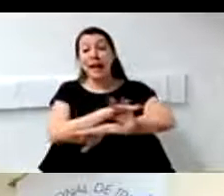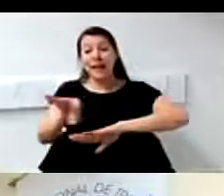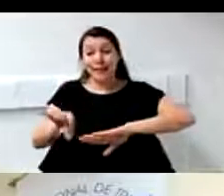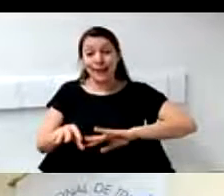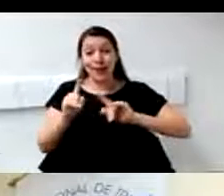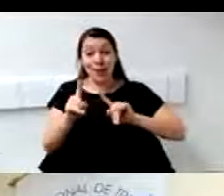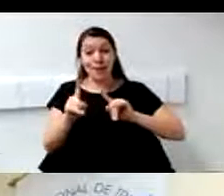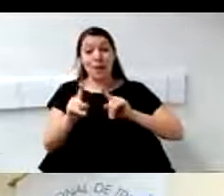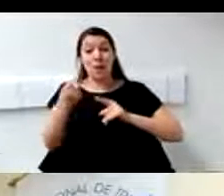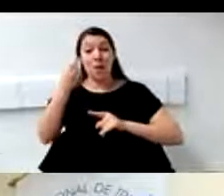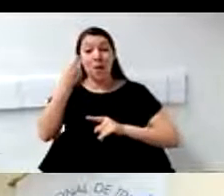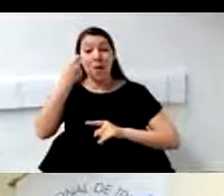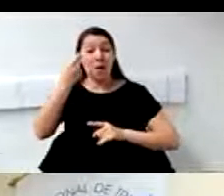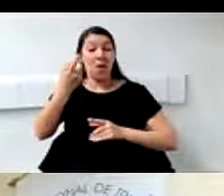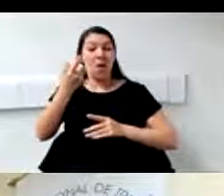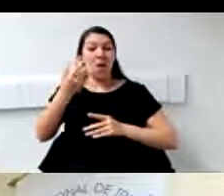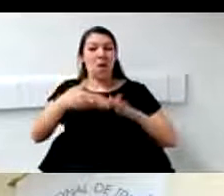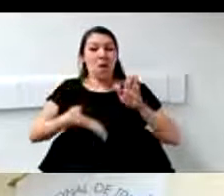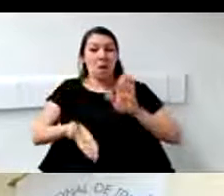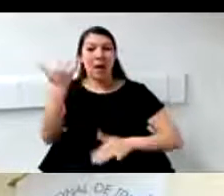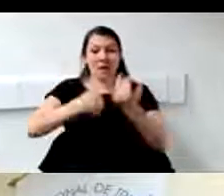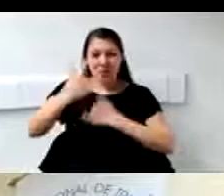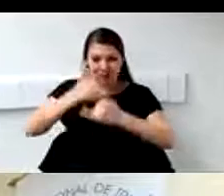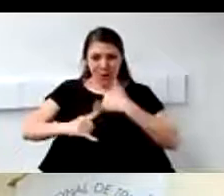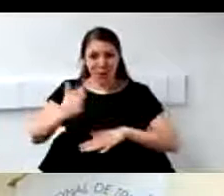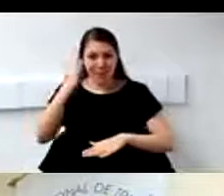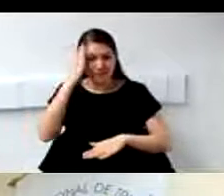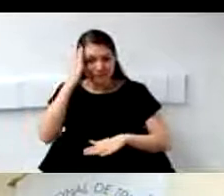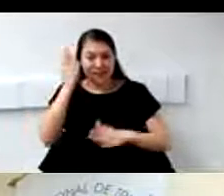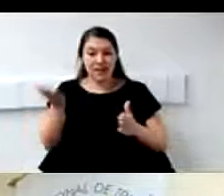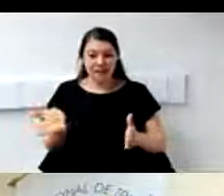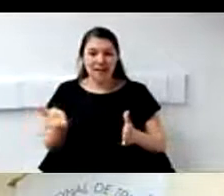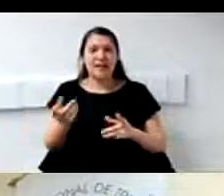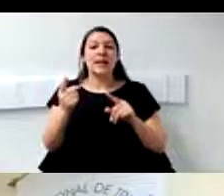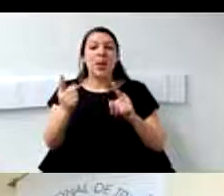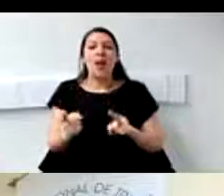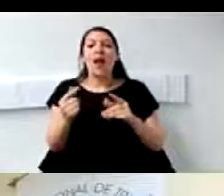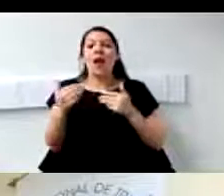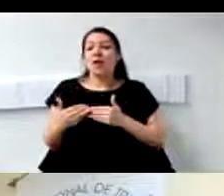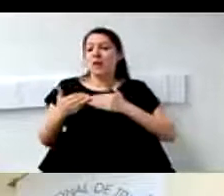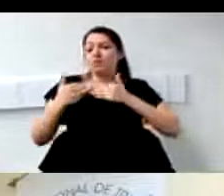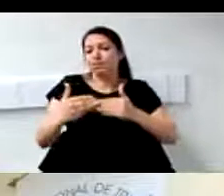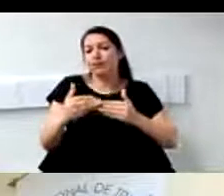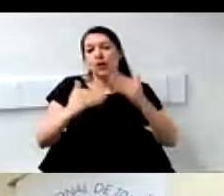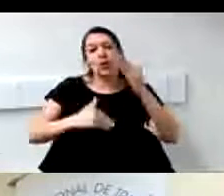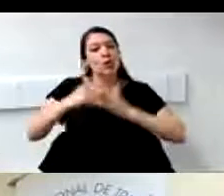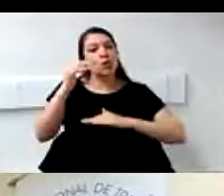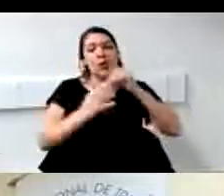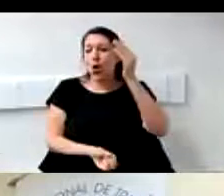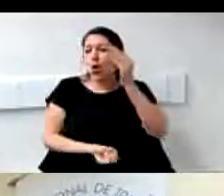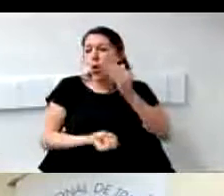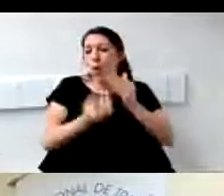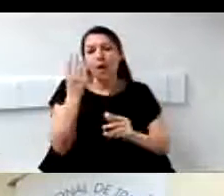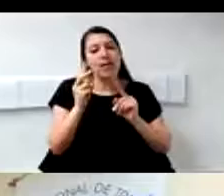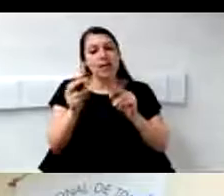poco a evitar ese tipo de cosas, pero toda construcción nueva que se genere en este momento debe estar regida